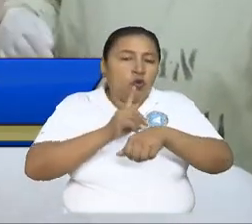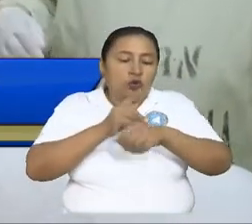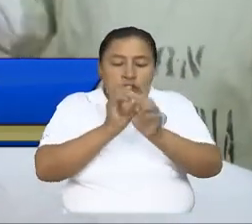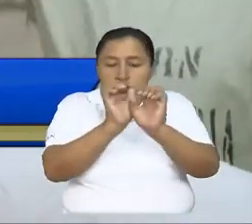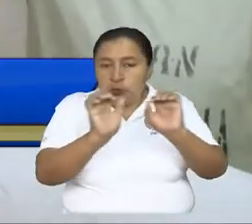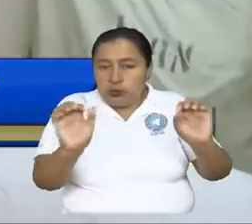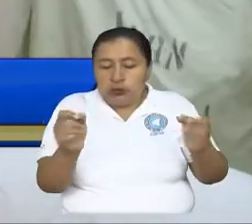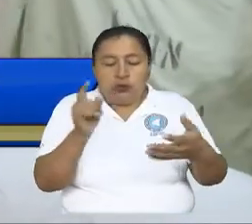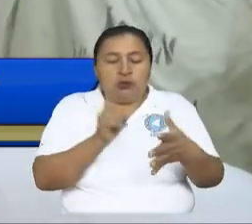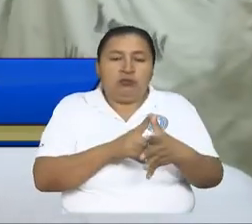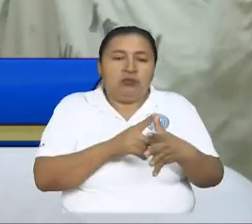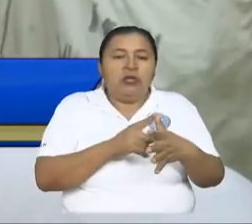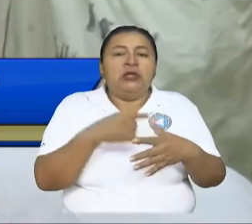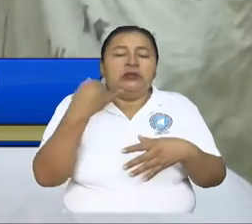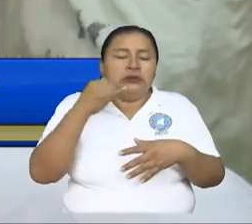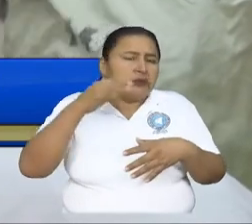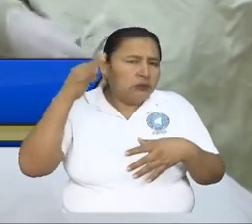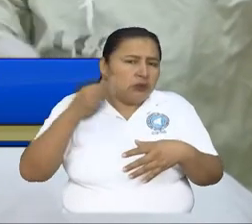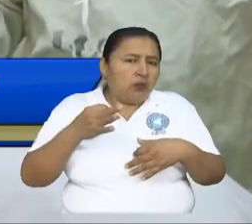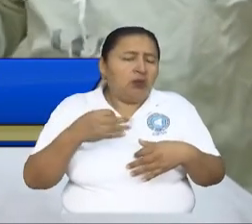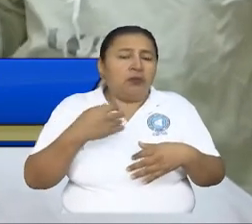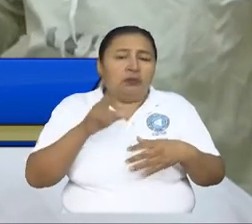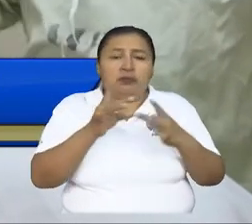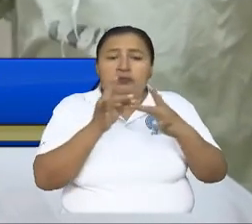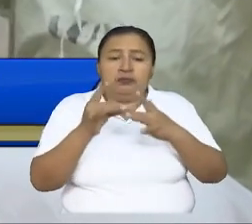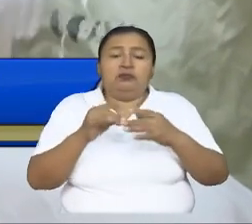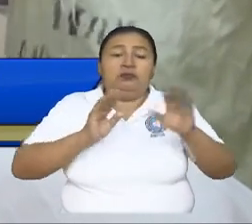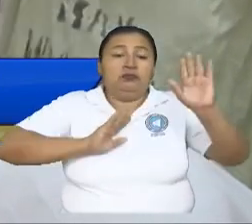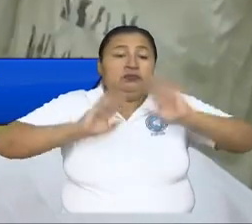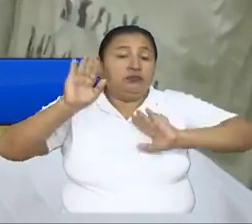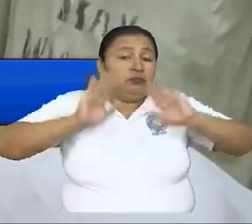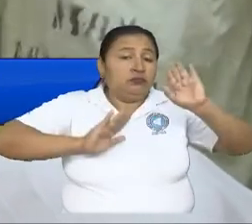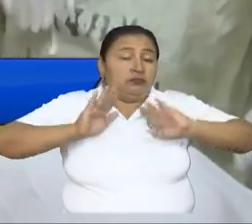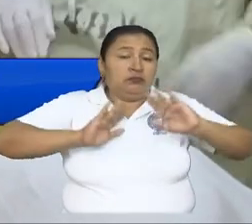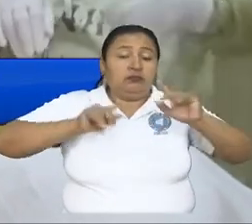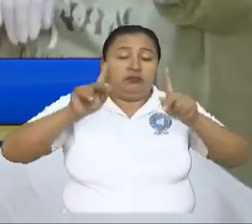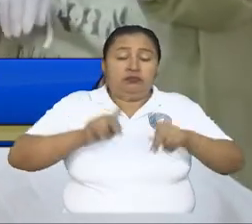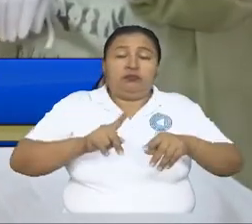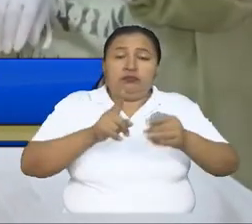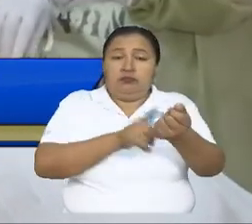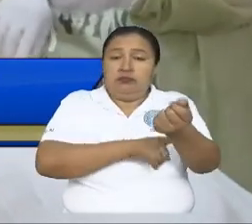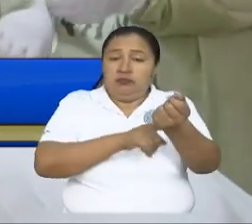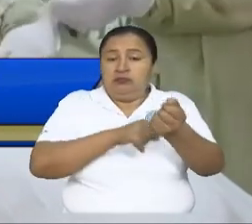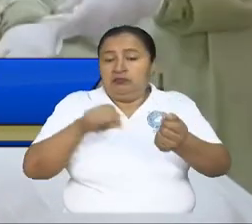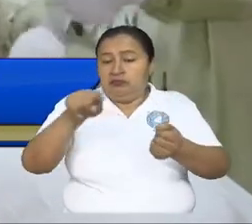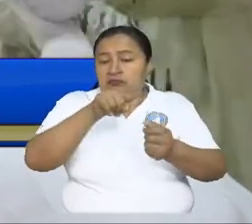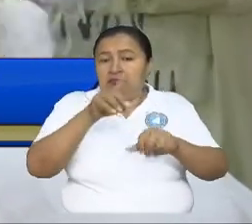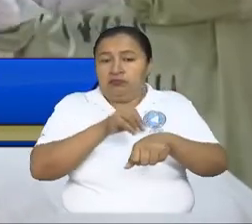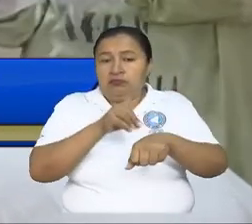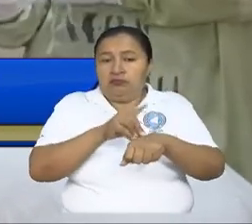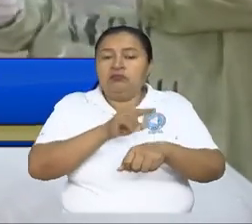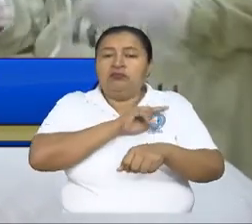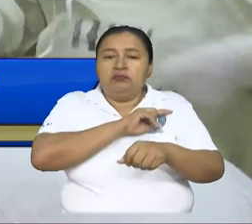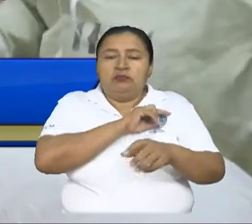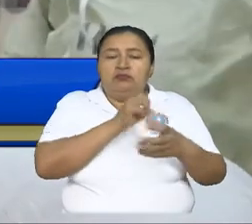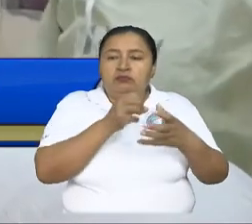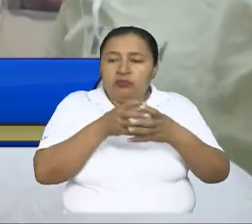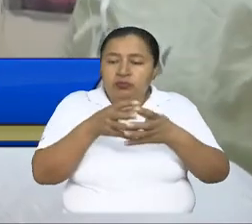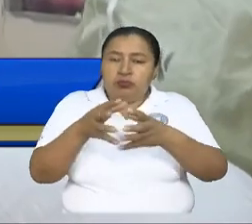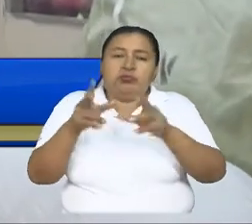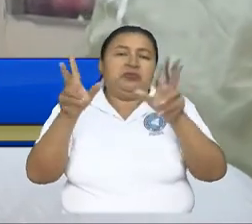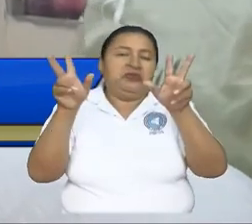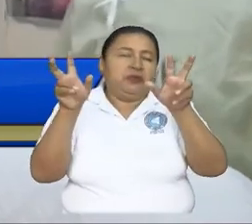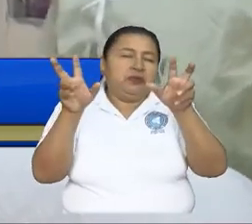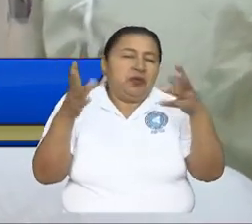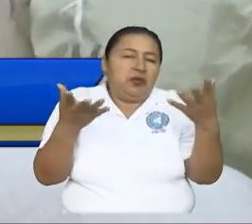y asegura precisamente la participación de los hermanos también ahí hay movilización alrededor del tema